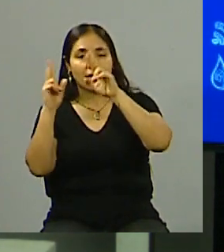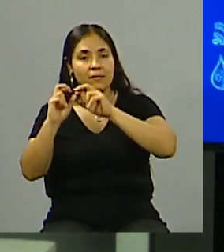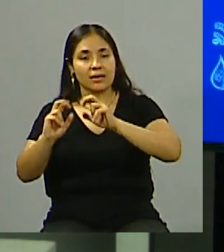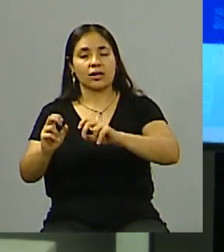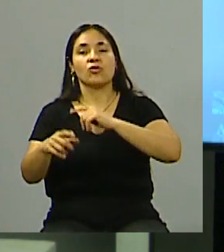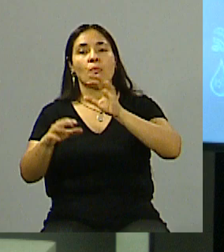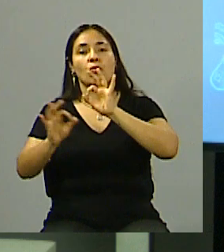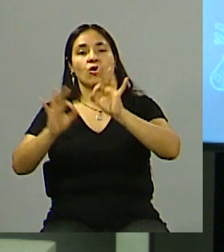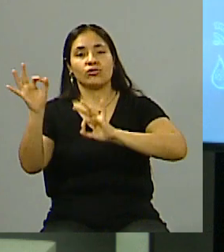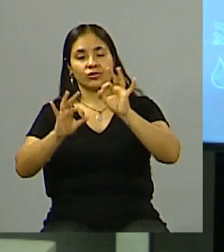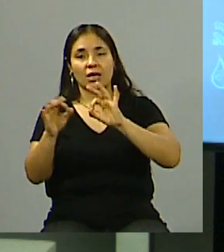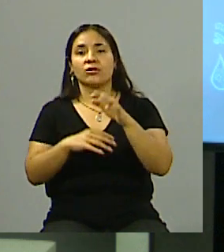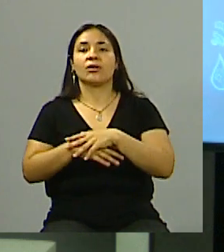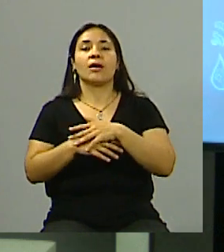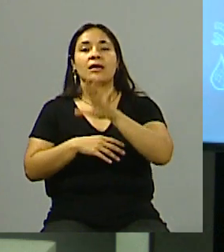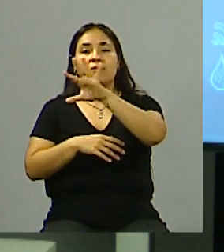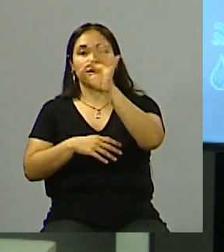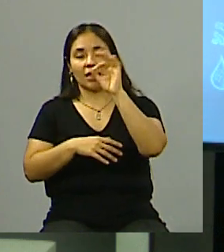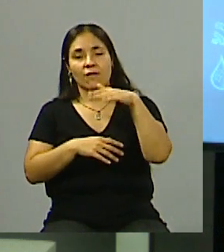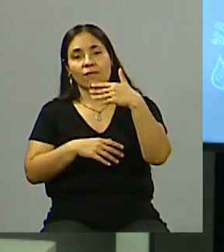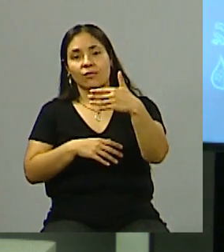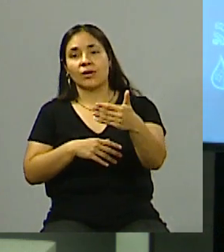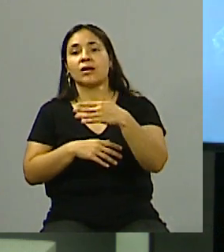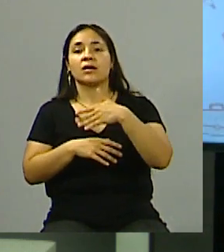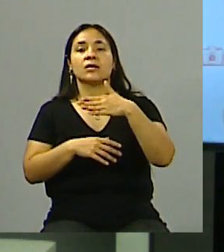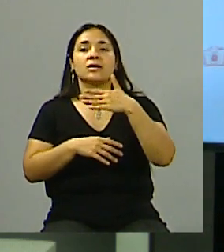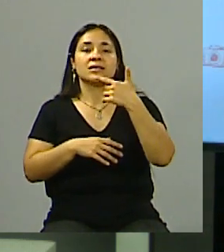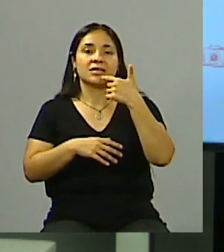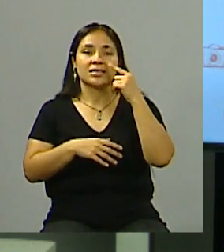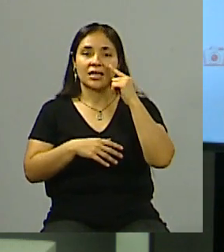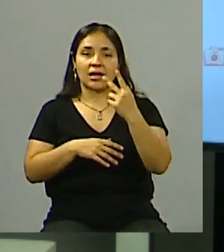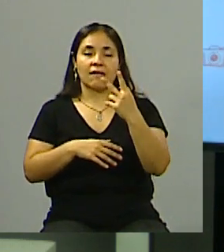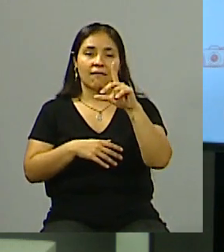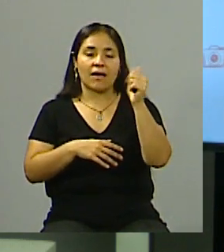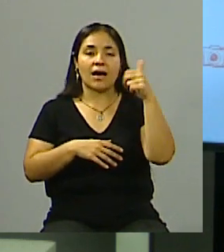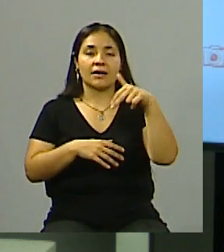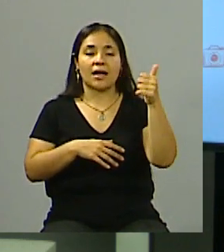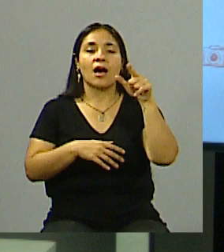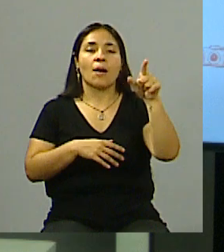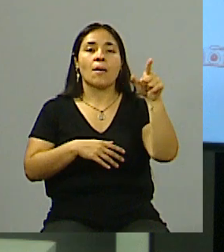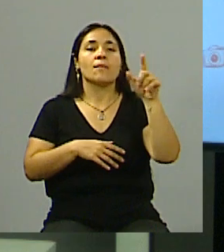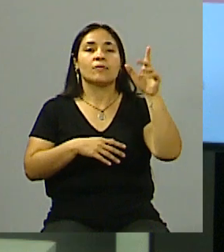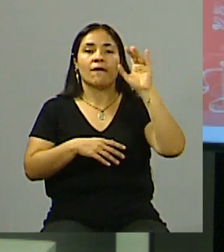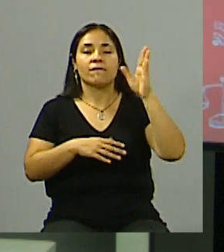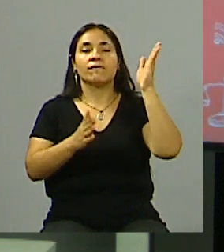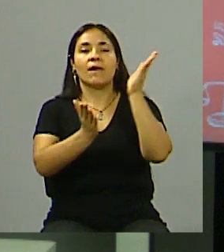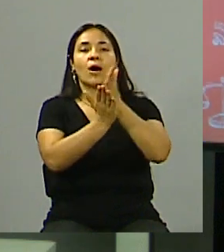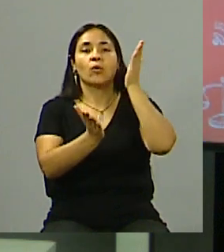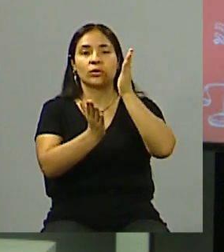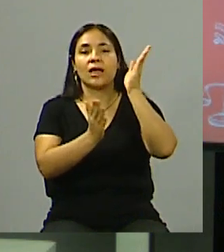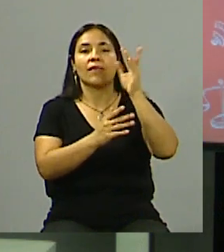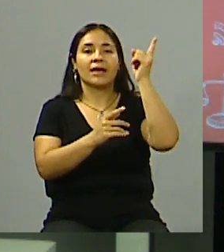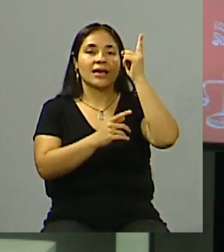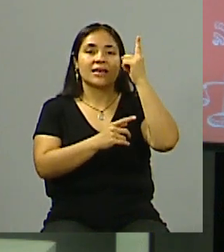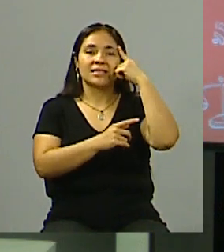investigación, y seguro vamos a convocar a Silvana Giovanna, que es de nuestra Casa de Estudio de la Facultad de Ciencias Políticas, para